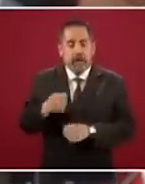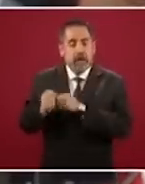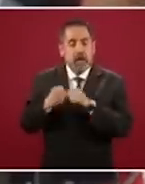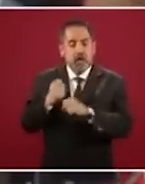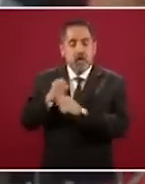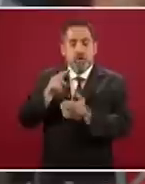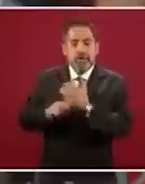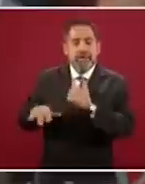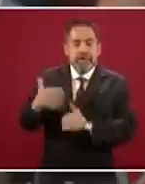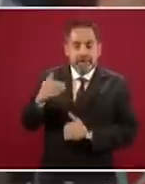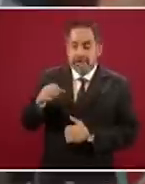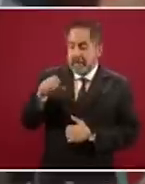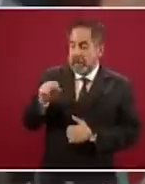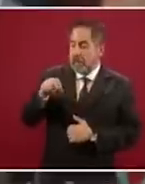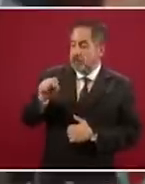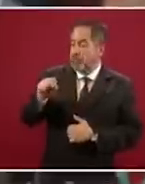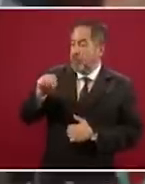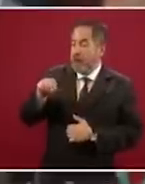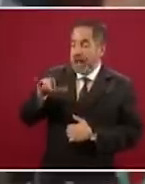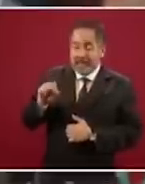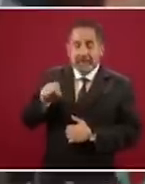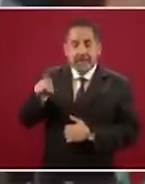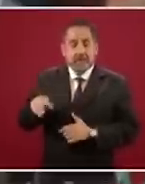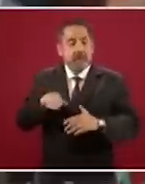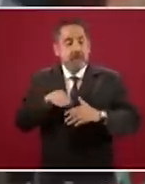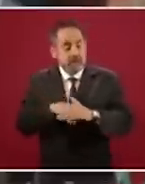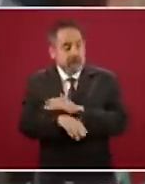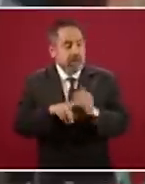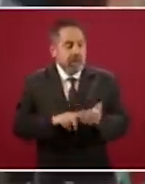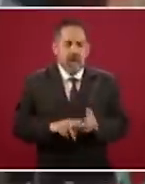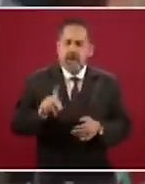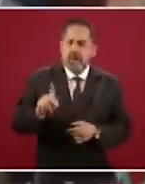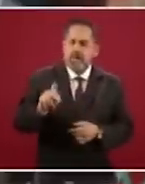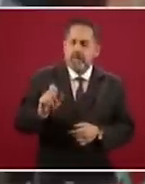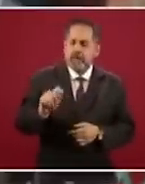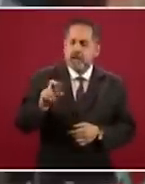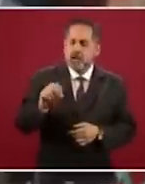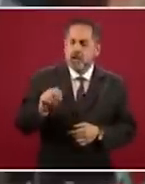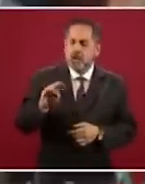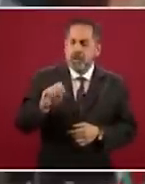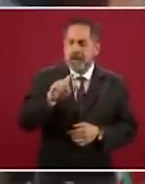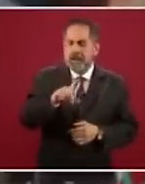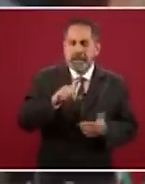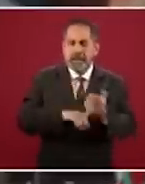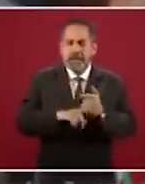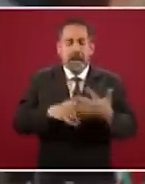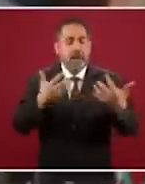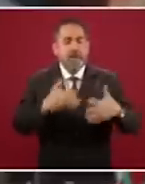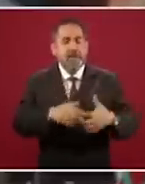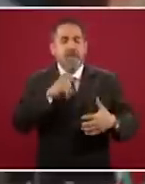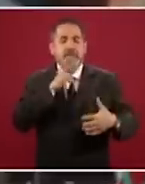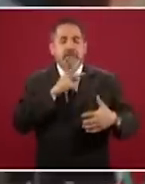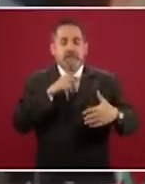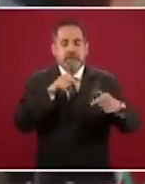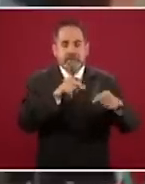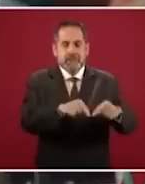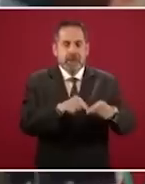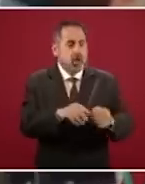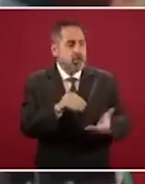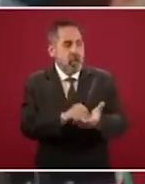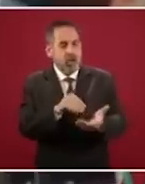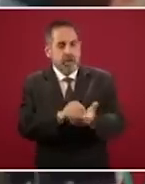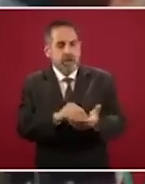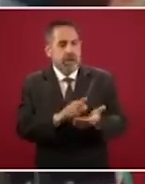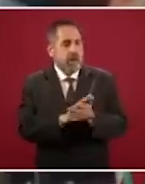2015, Carlos Morales Gil entra a Petroval, empresa petrolera que se vio y se sigue